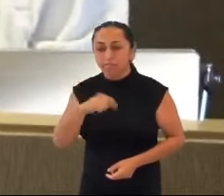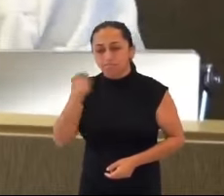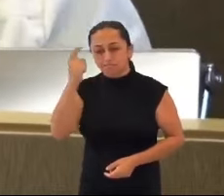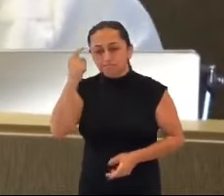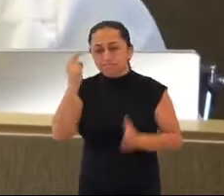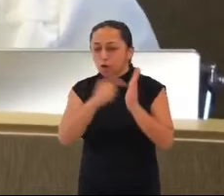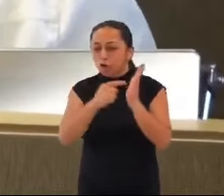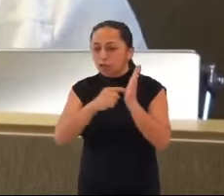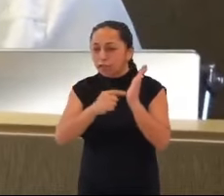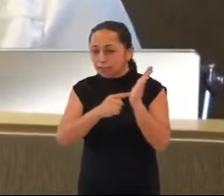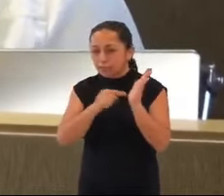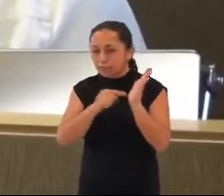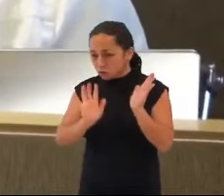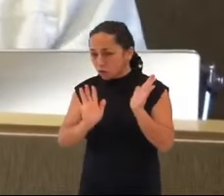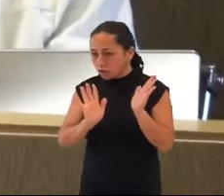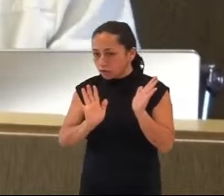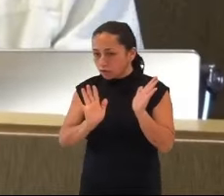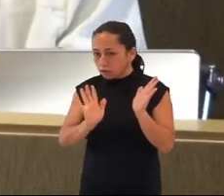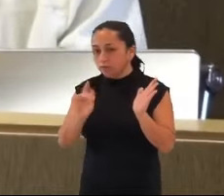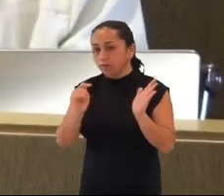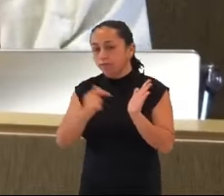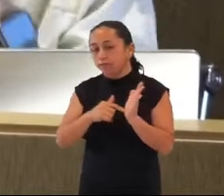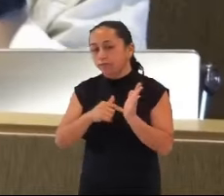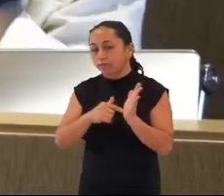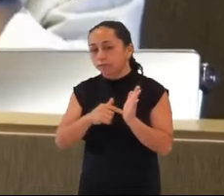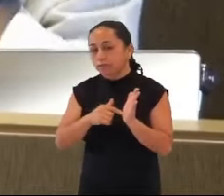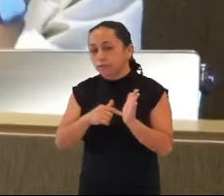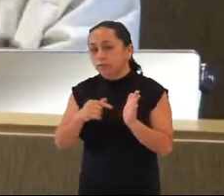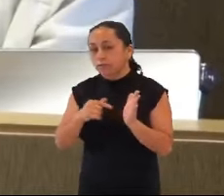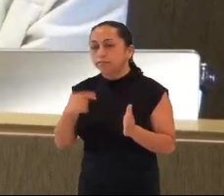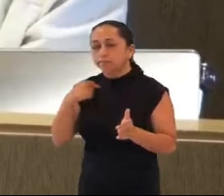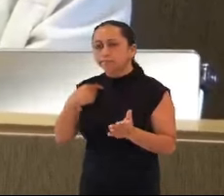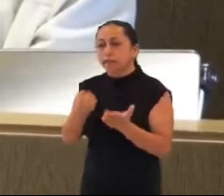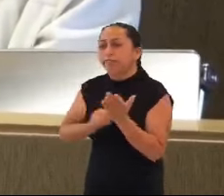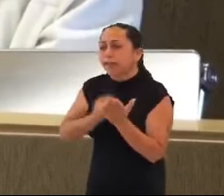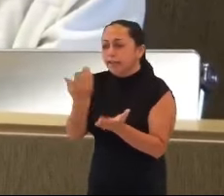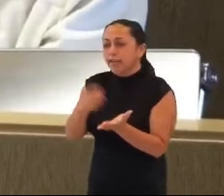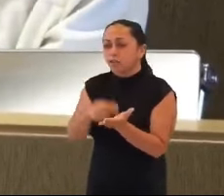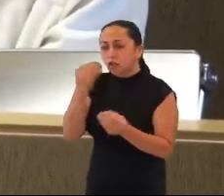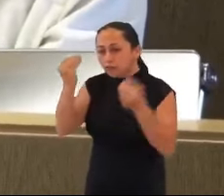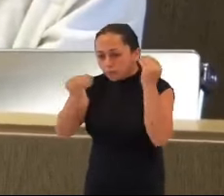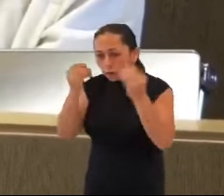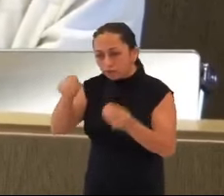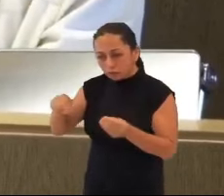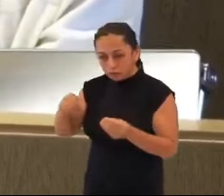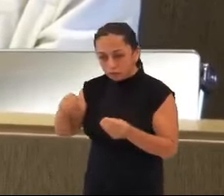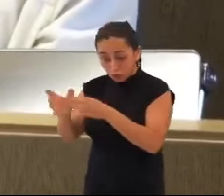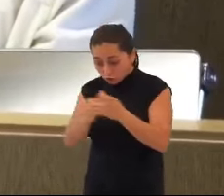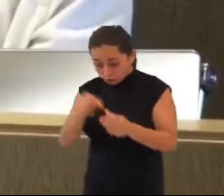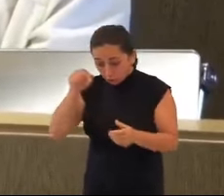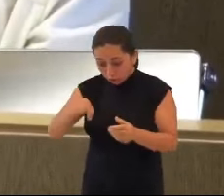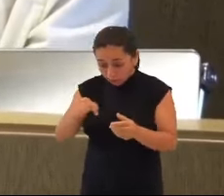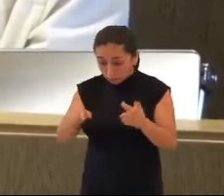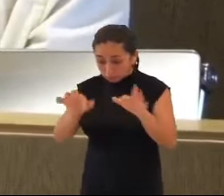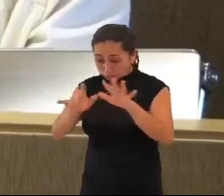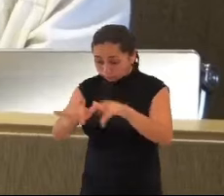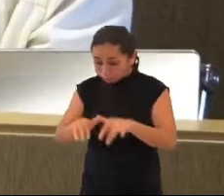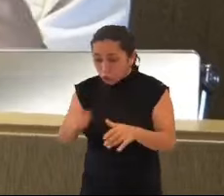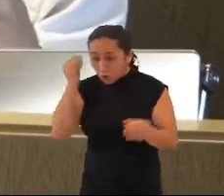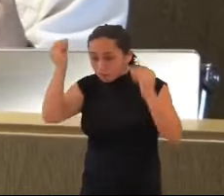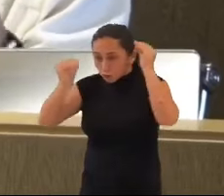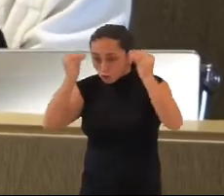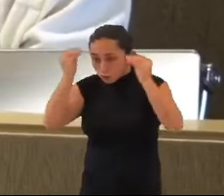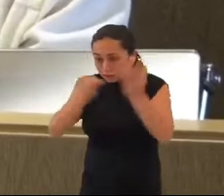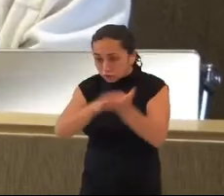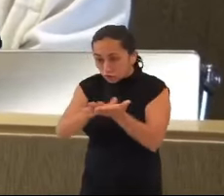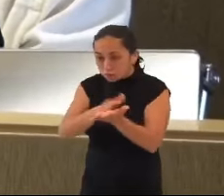consideraciones, que salga una declaración de preocupación del Consejo Deliberante, y sobre todo señalando que inclusive